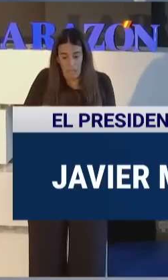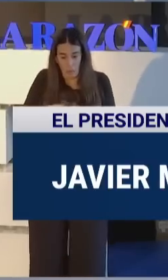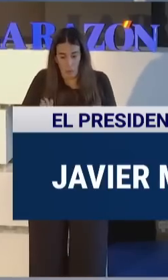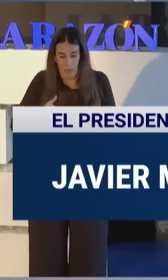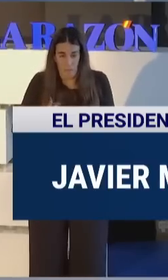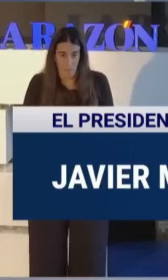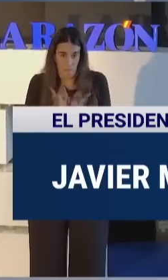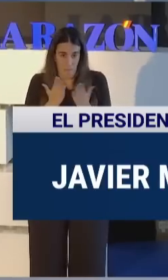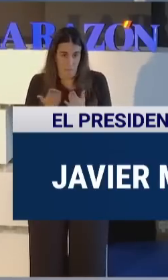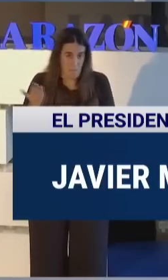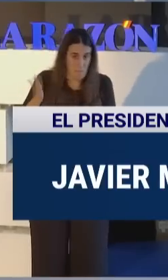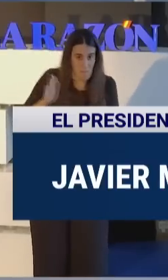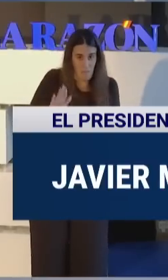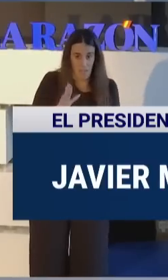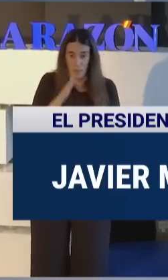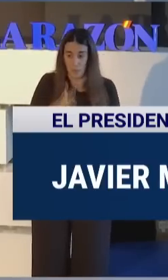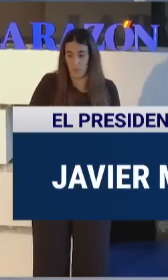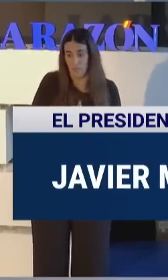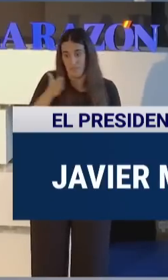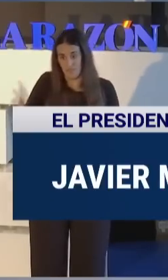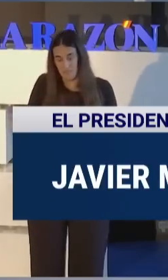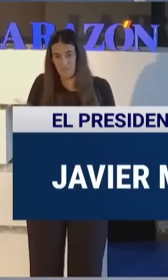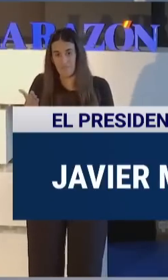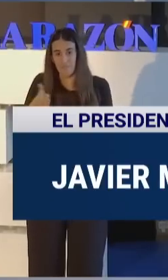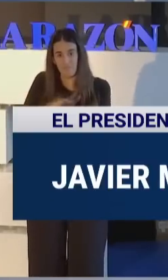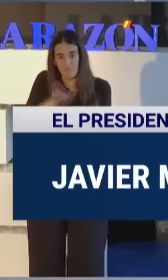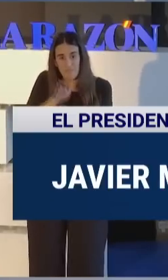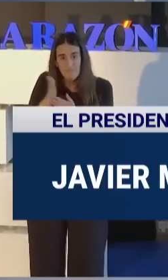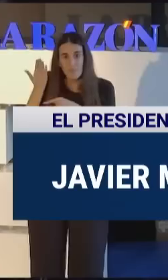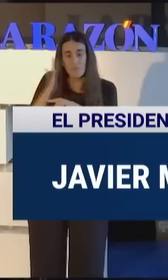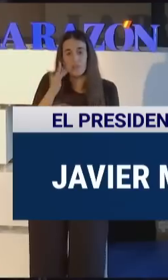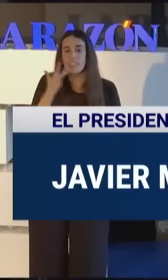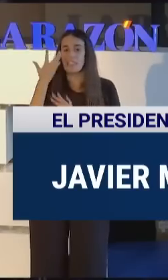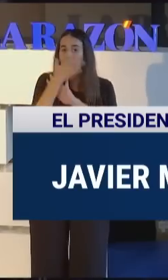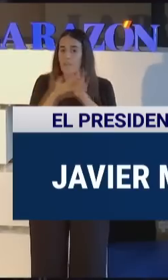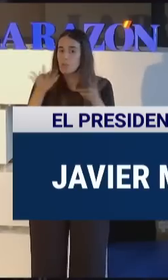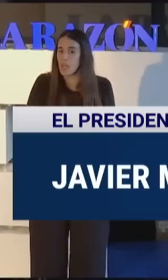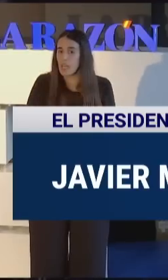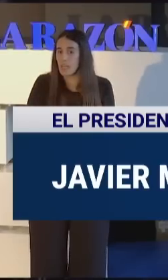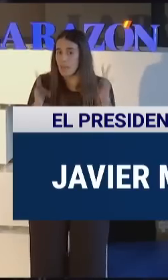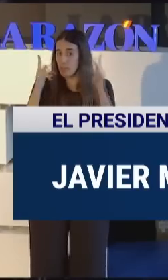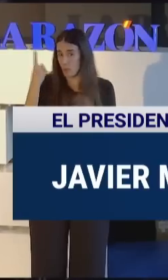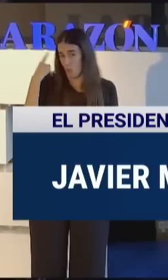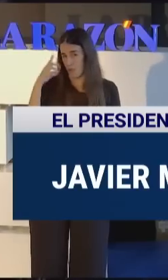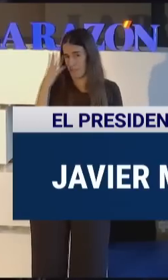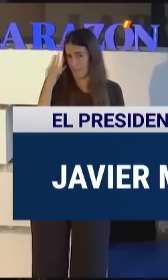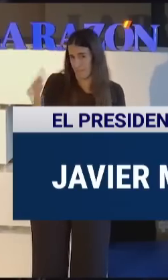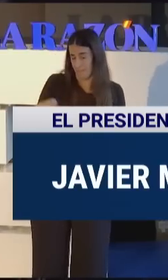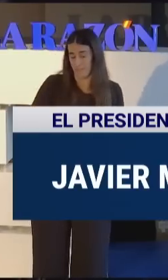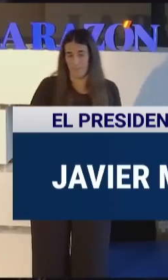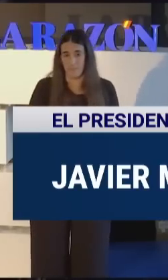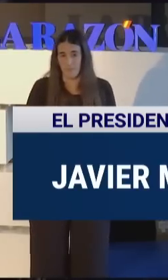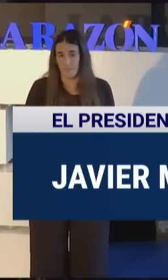que Juan Ramón me lo haya prologado. Y cuando digo liberalismo, digamos, ya lo sabés, digamos, yo